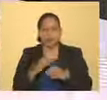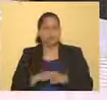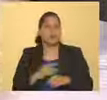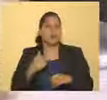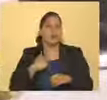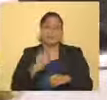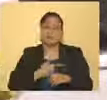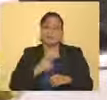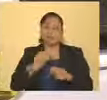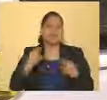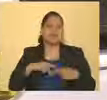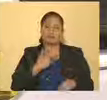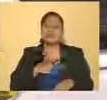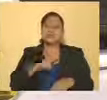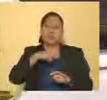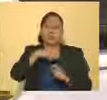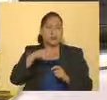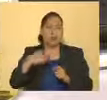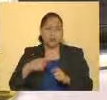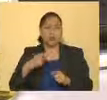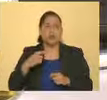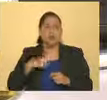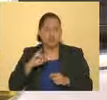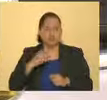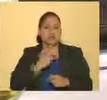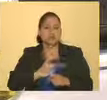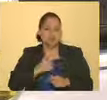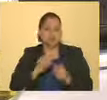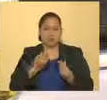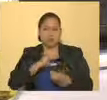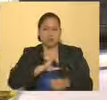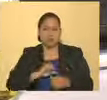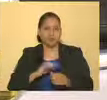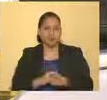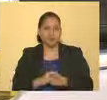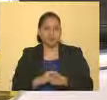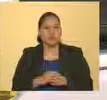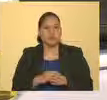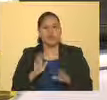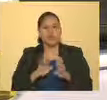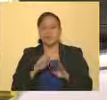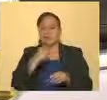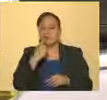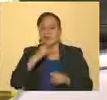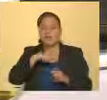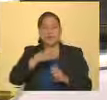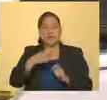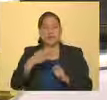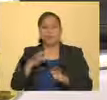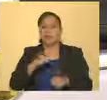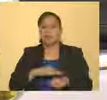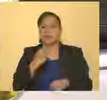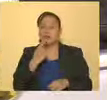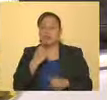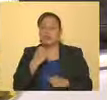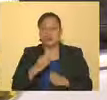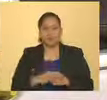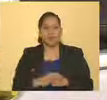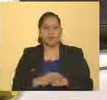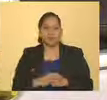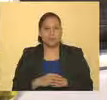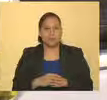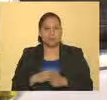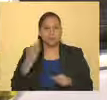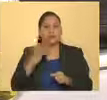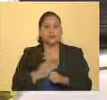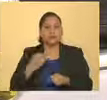Hay mucha gente que no les gusta tan maduros. A mí, en lo particular, me fascina. Porque siento que el sabor a plátano es como más concentrado. Rico. Entonces, aquí lo único que